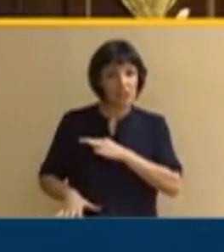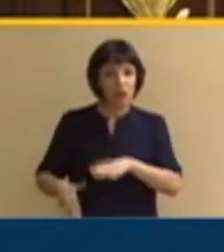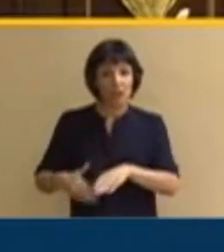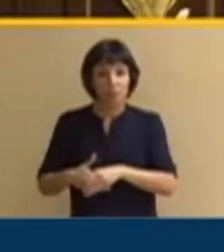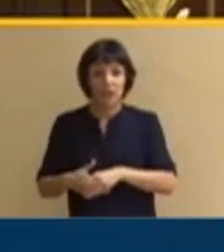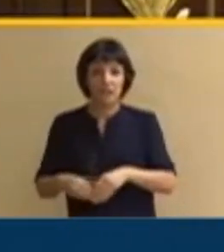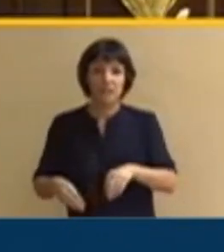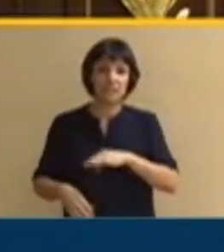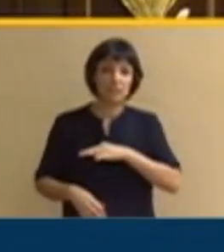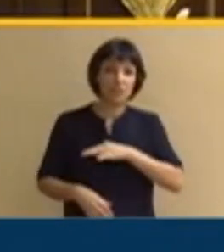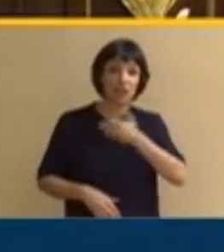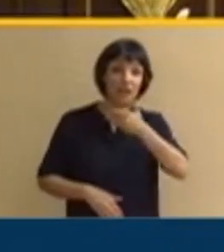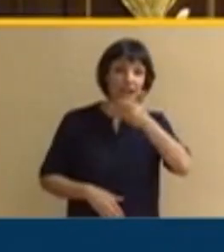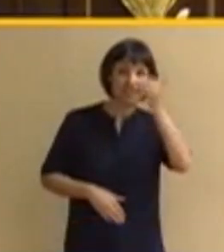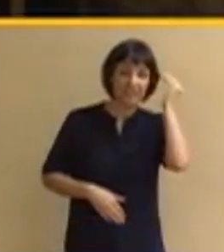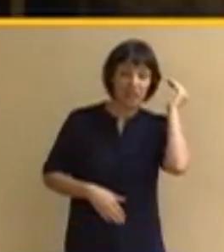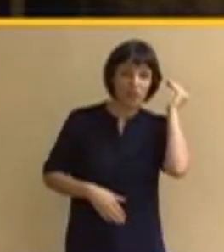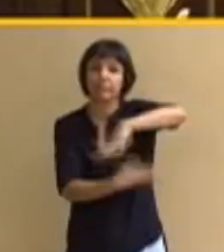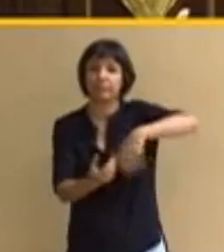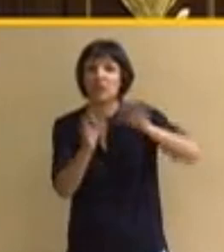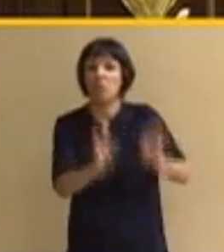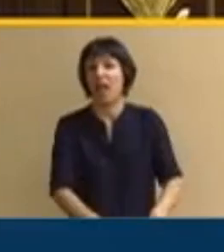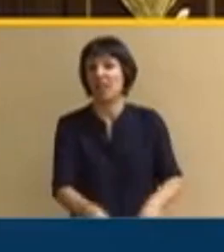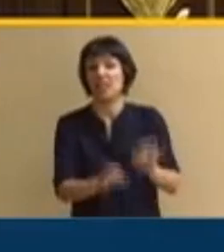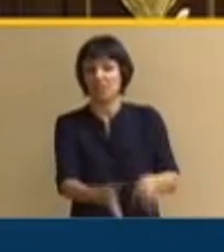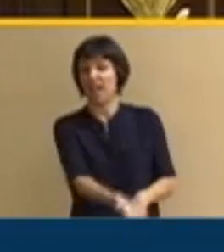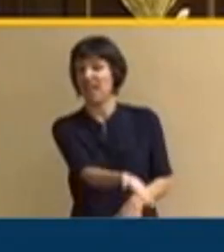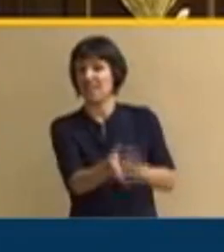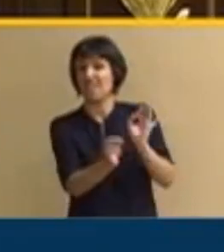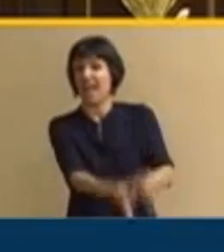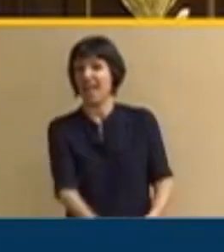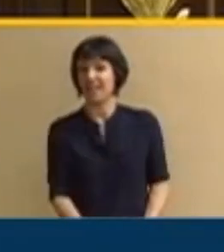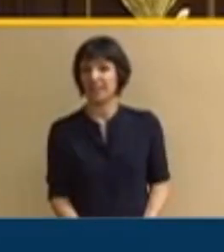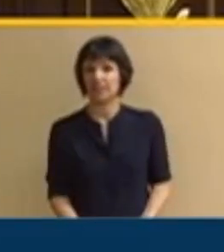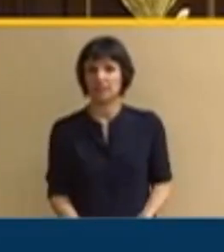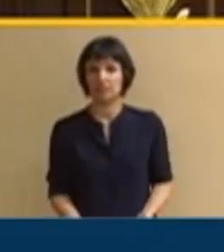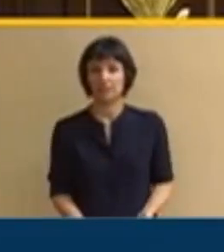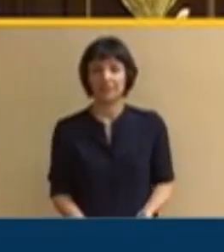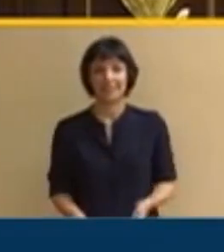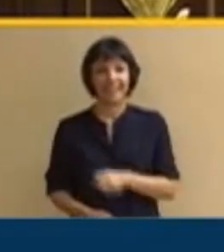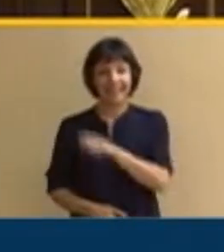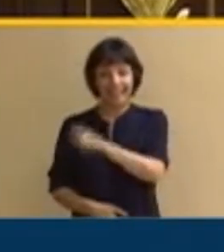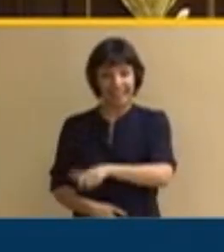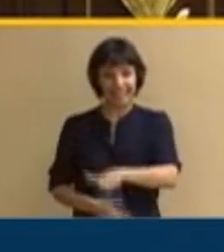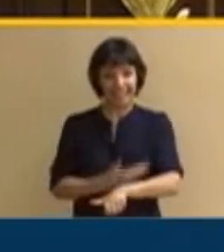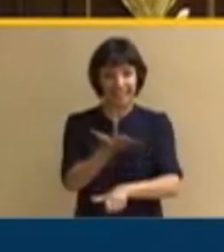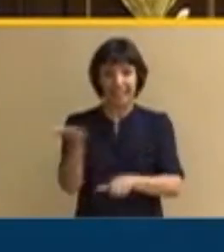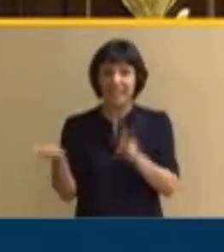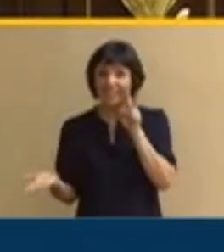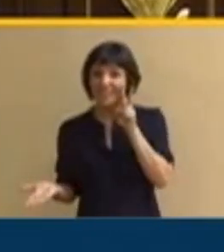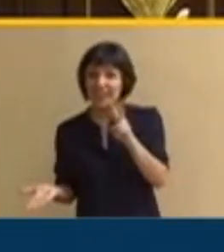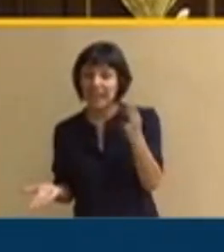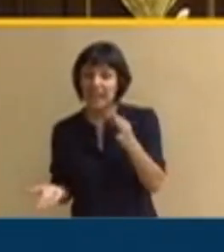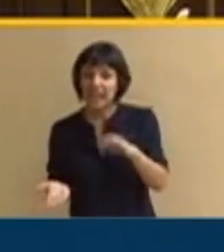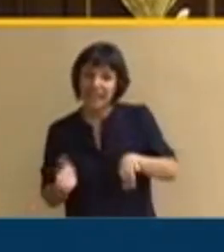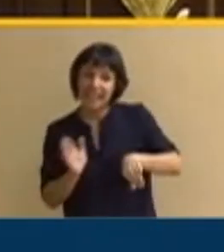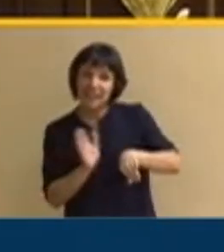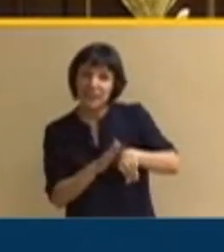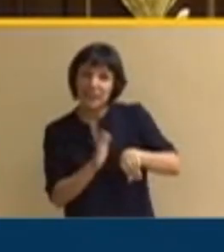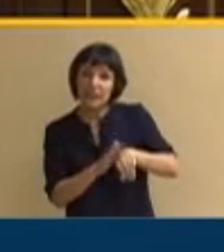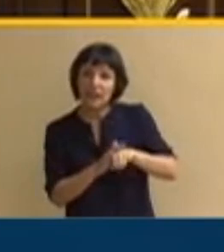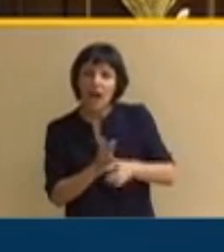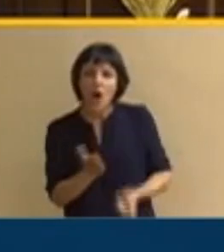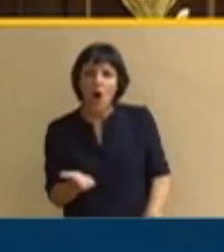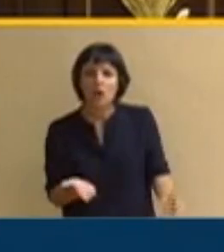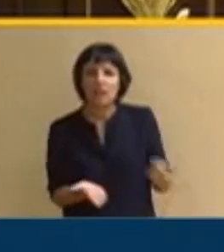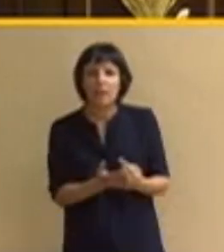la presencia del señor Iglesias en un ministerio? La gente lo único que ve es a la izquierda perdiendo una vez más. Yo soy